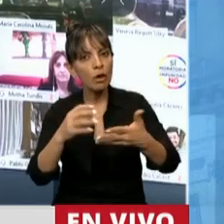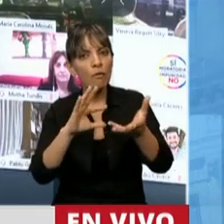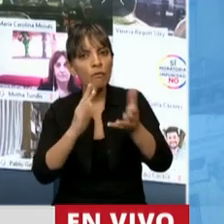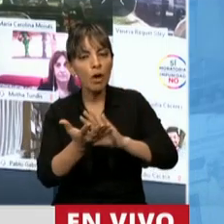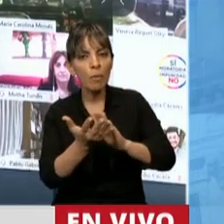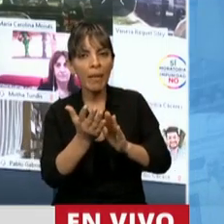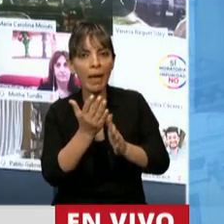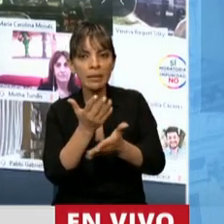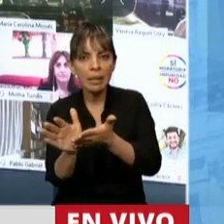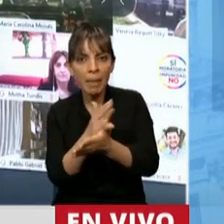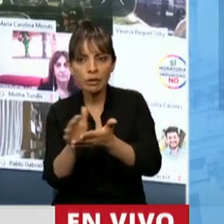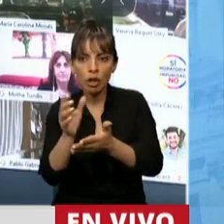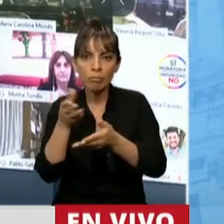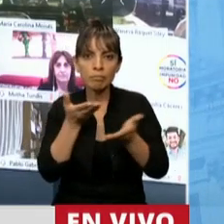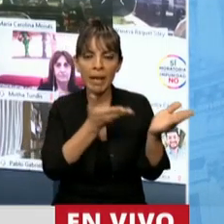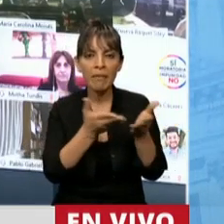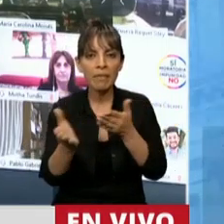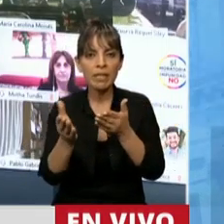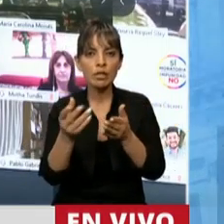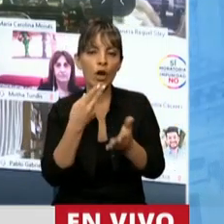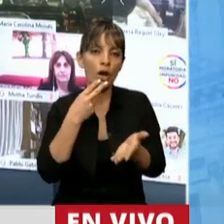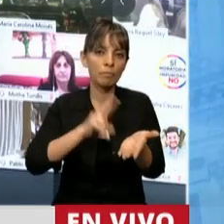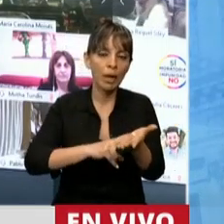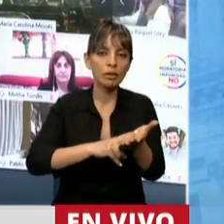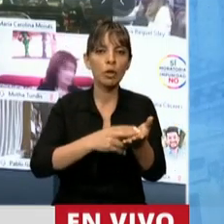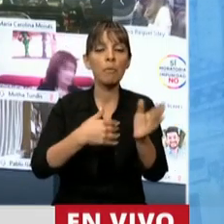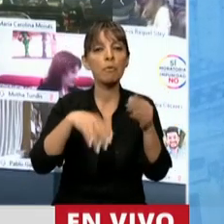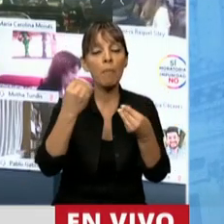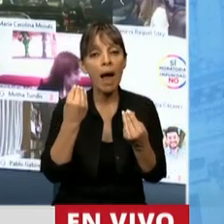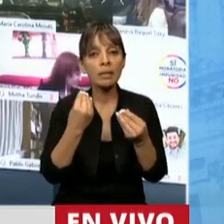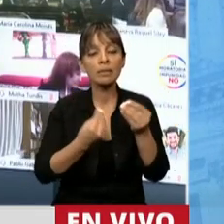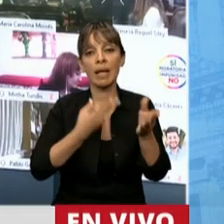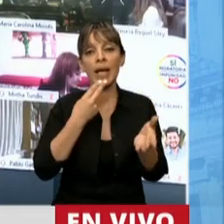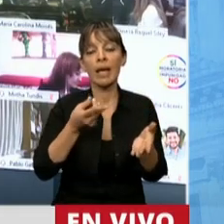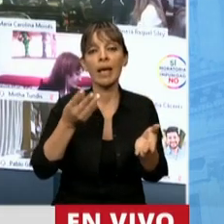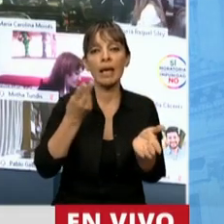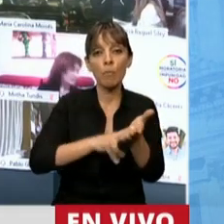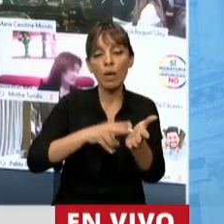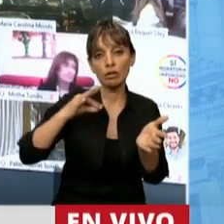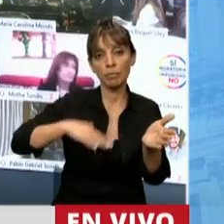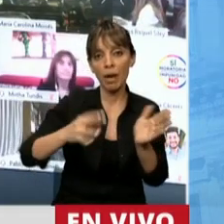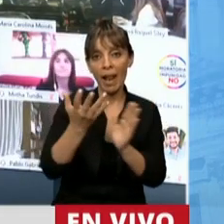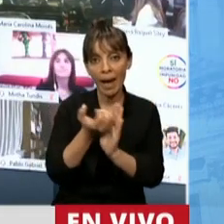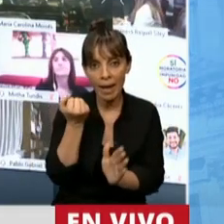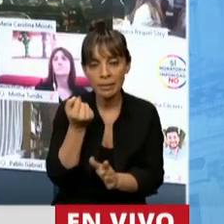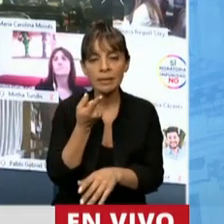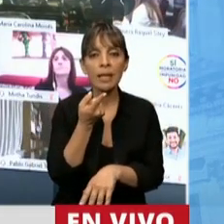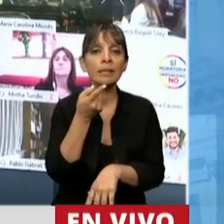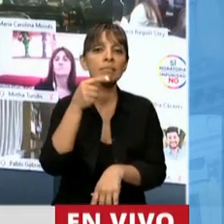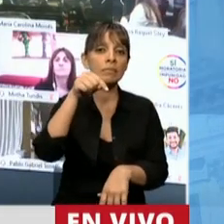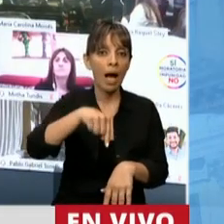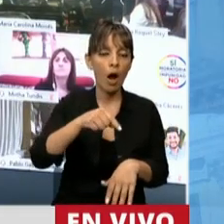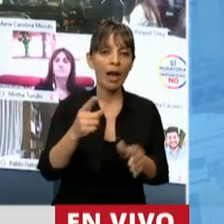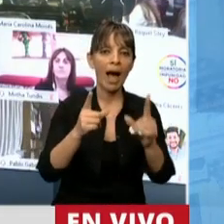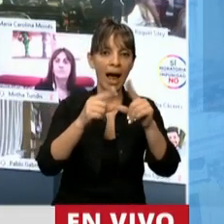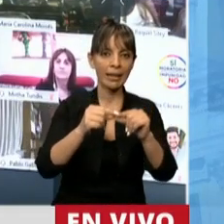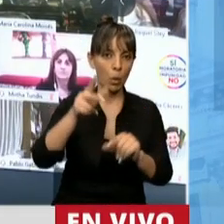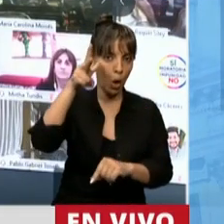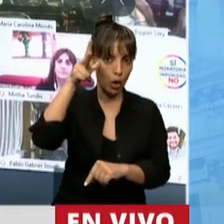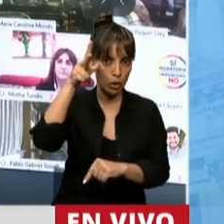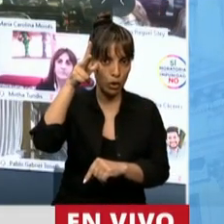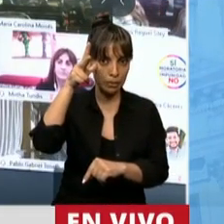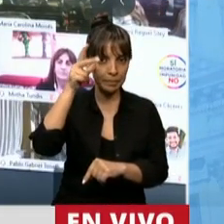los beneficios impositivos, sobre todo el de impuesto a las ganancias, el actual artículo